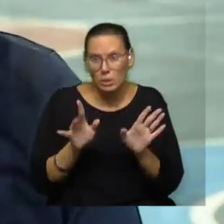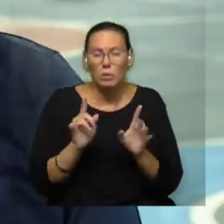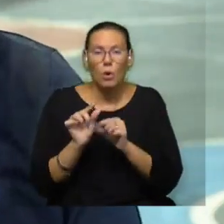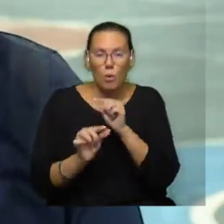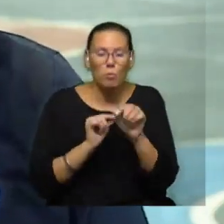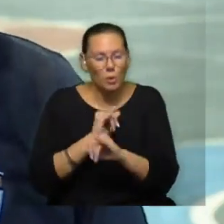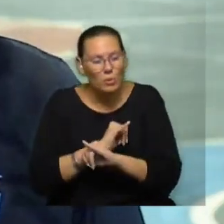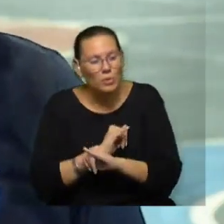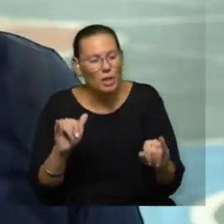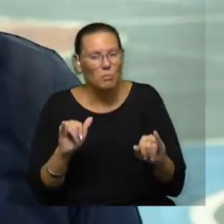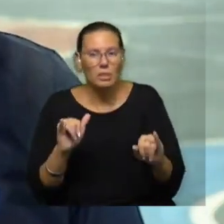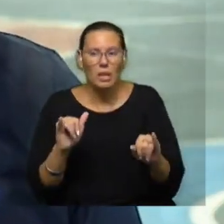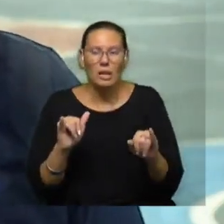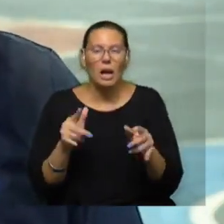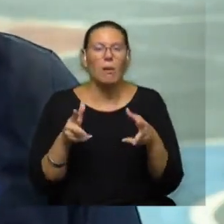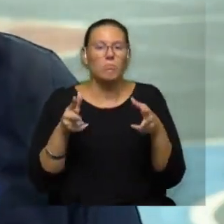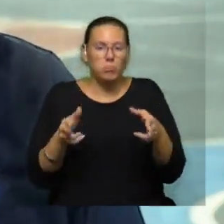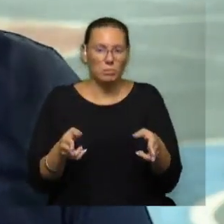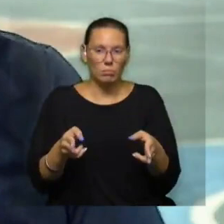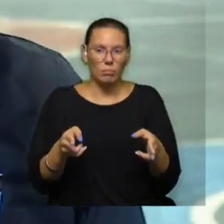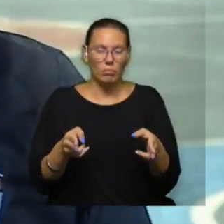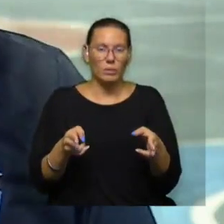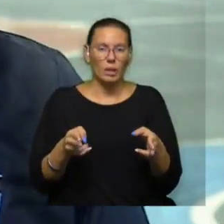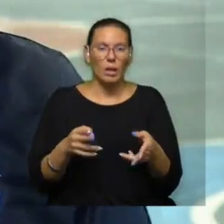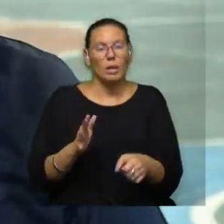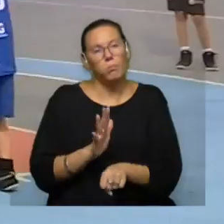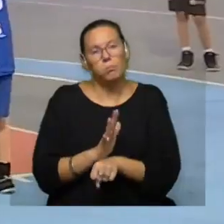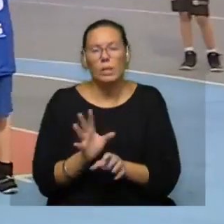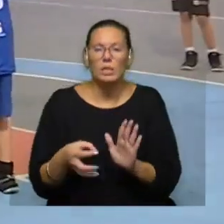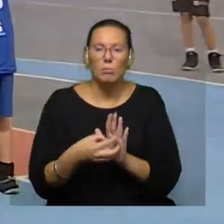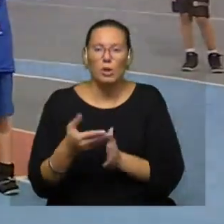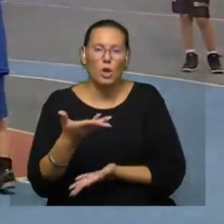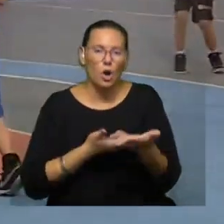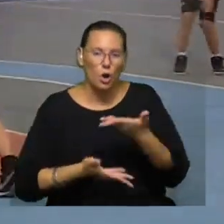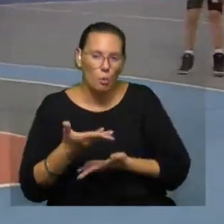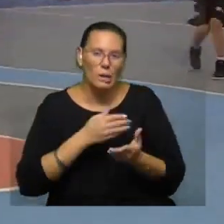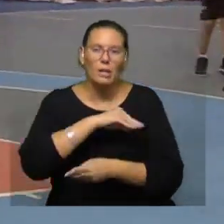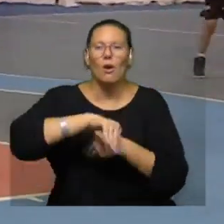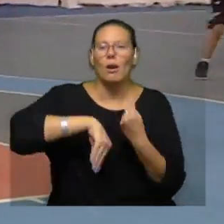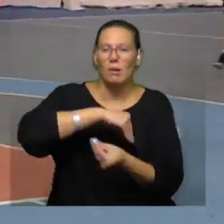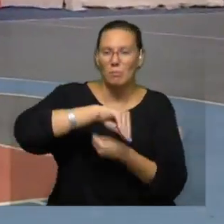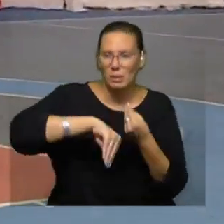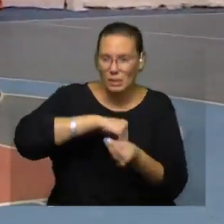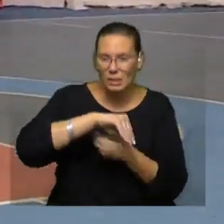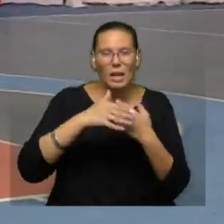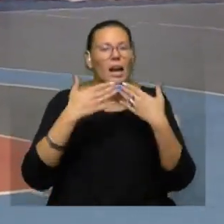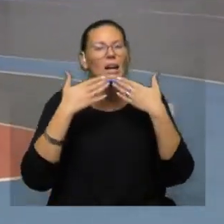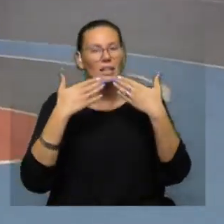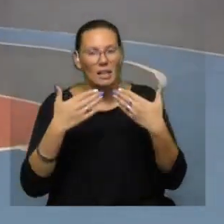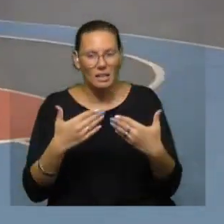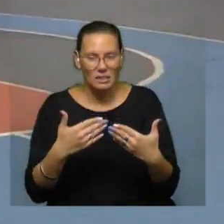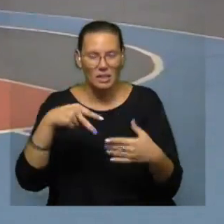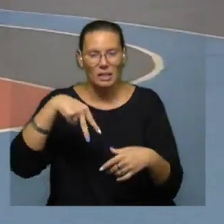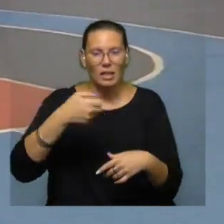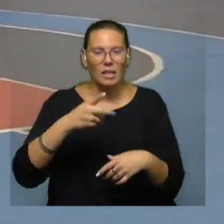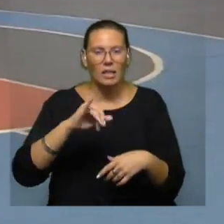darle el cierre a la temporada. Y de manera simbólica, bueno, compartir algo con las familias, agradecerle también a Nadia